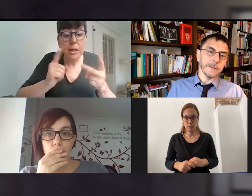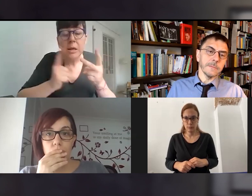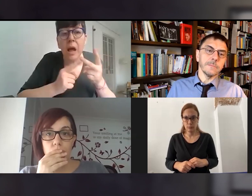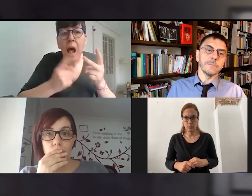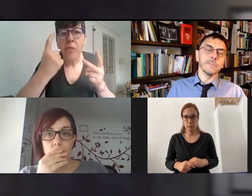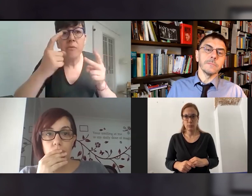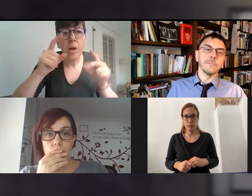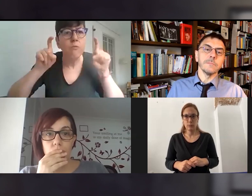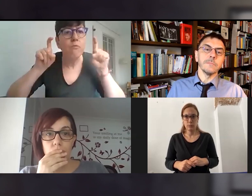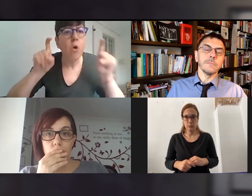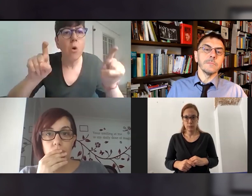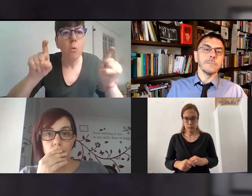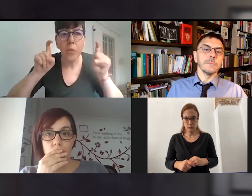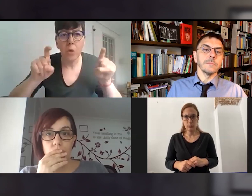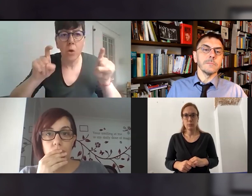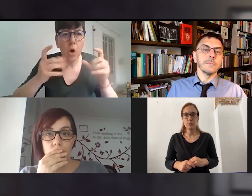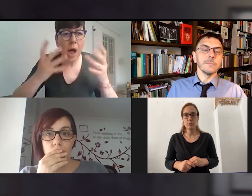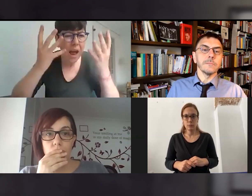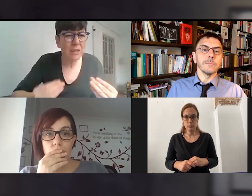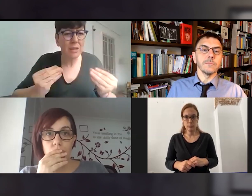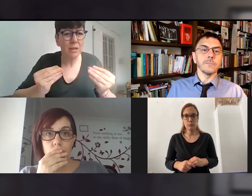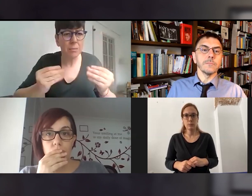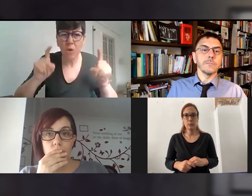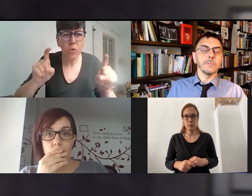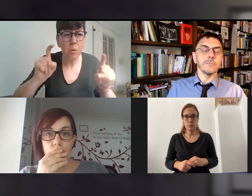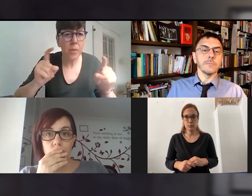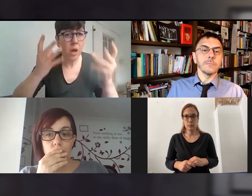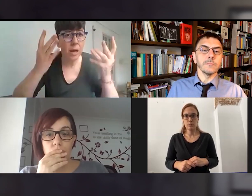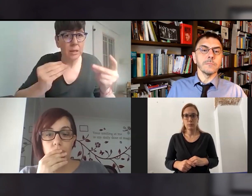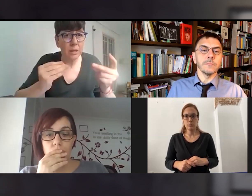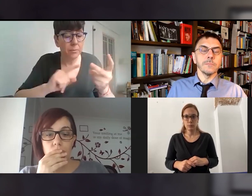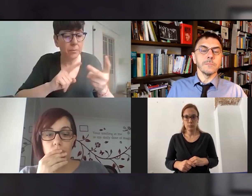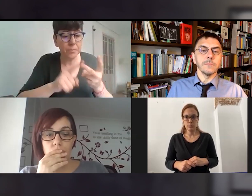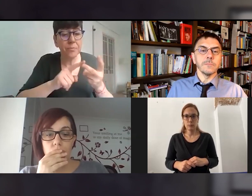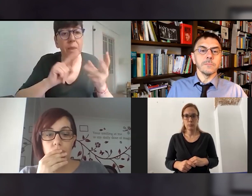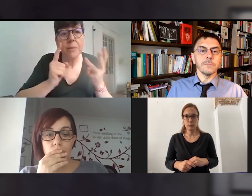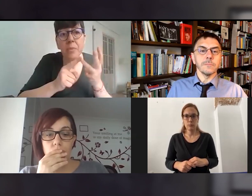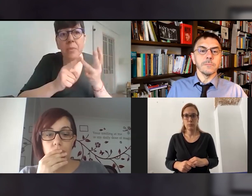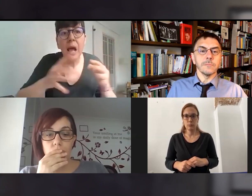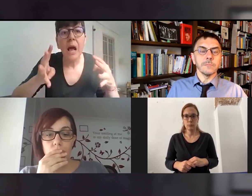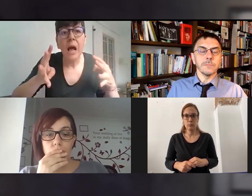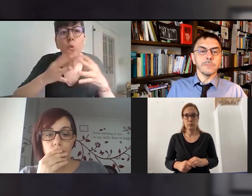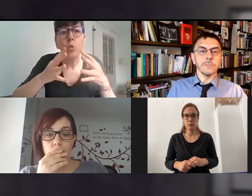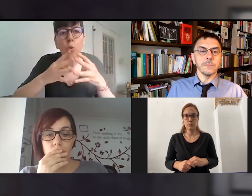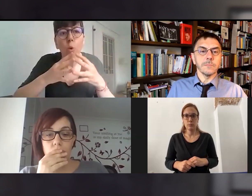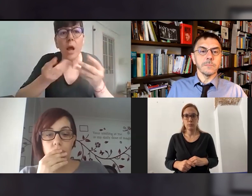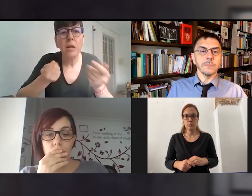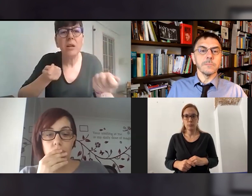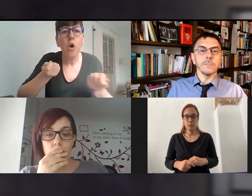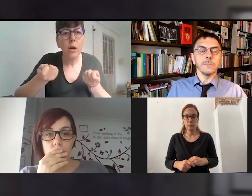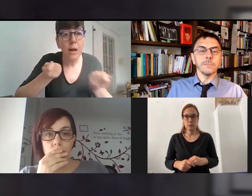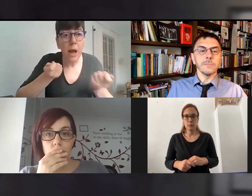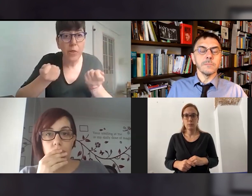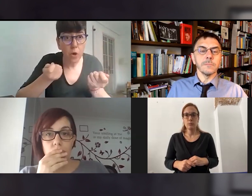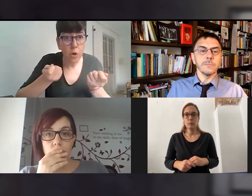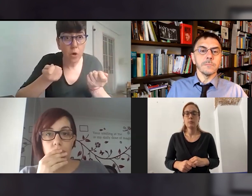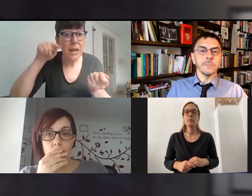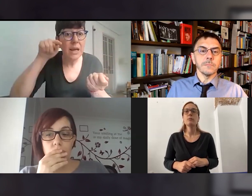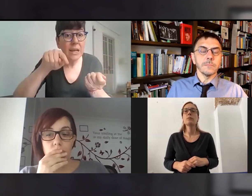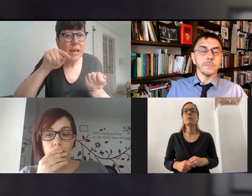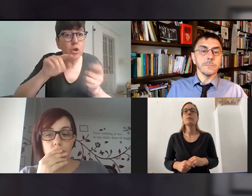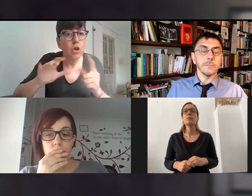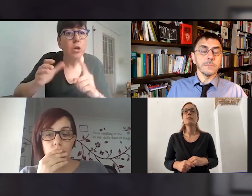personas activas, y motivarles. Y también hace falta mucha formación, mucha, mucha formación. Y en tercer lugar,